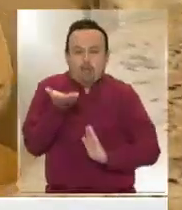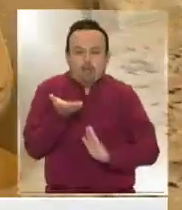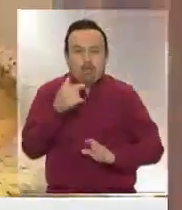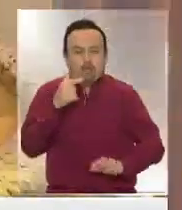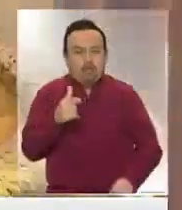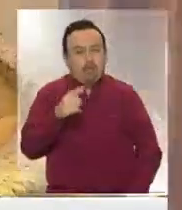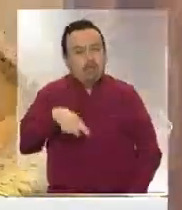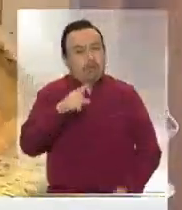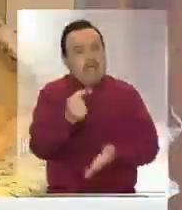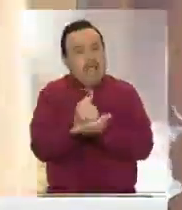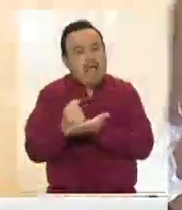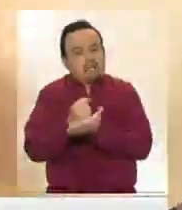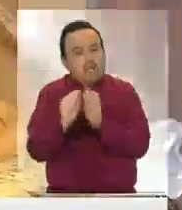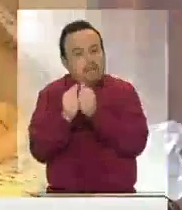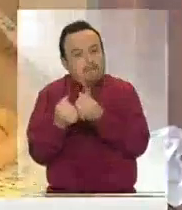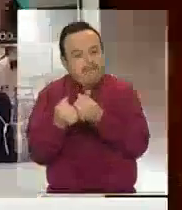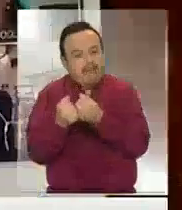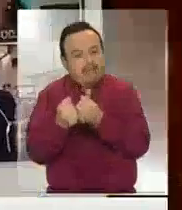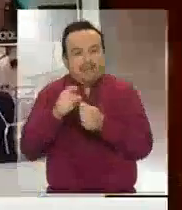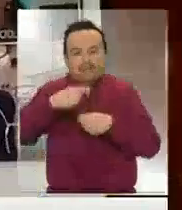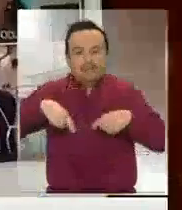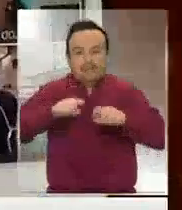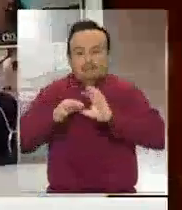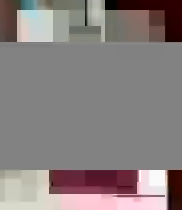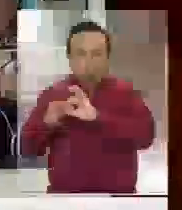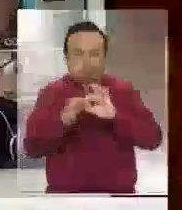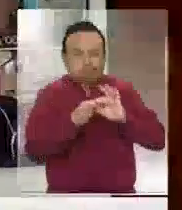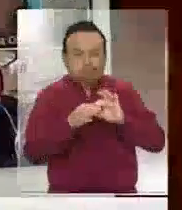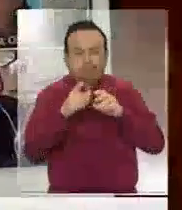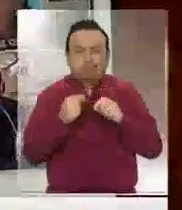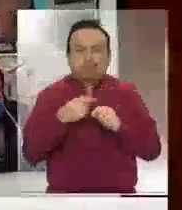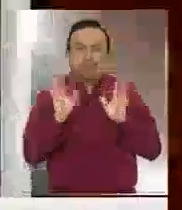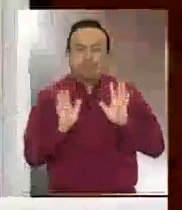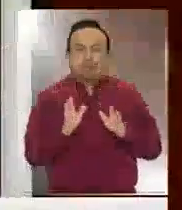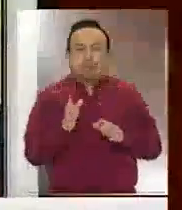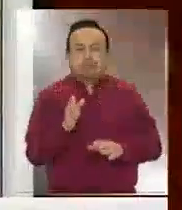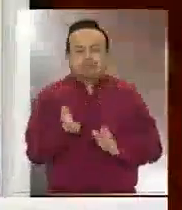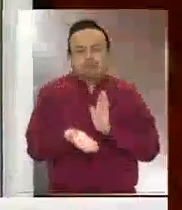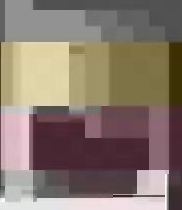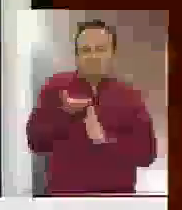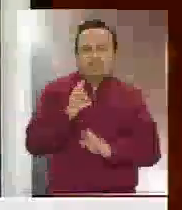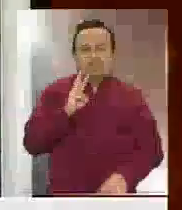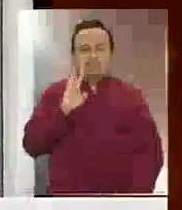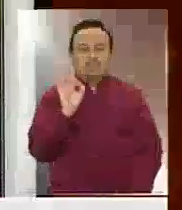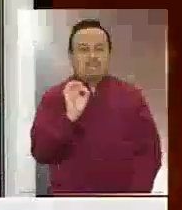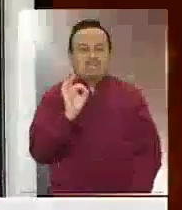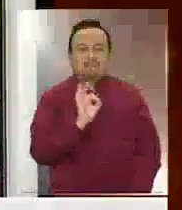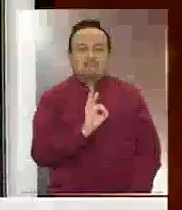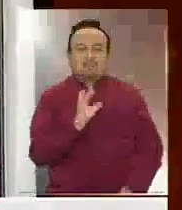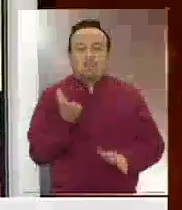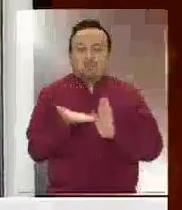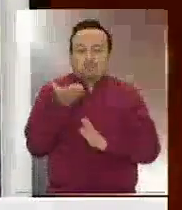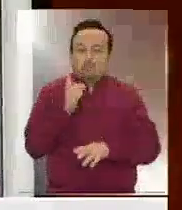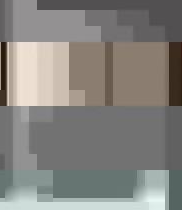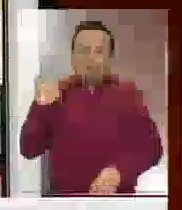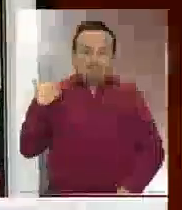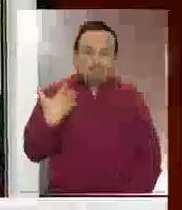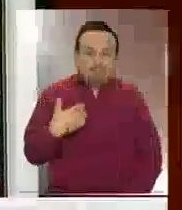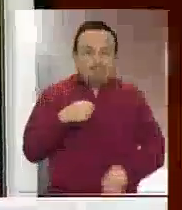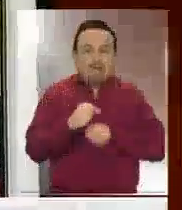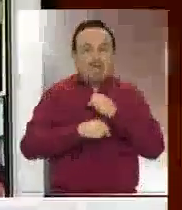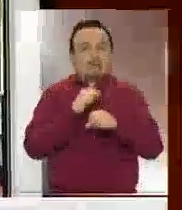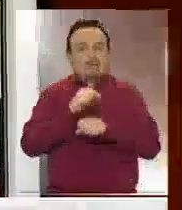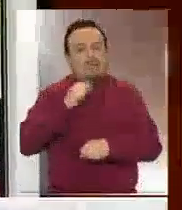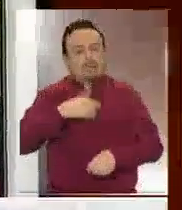que según la Asociación de Panaderos, su cadena de costos habría subido un 30% el último año. Durante estos días